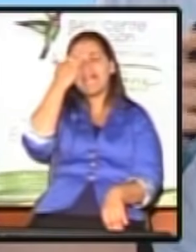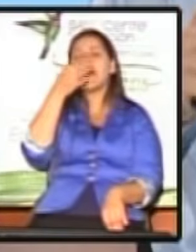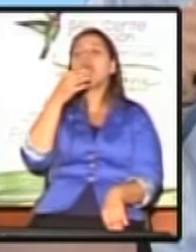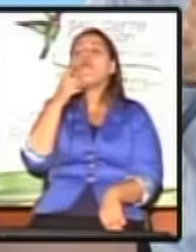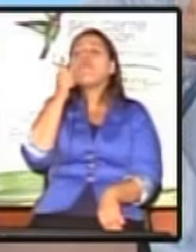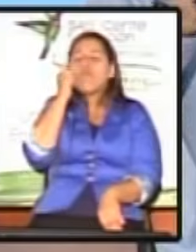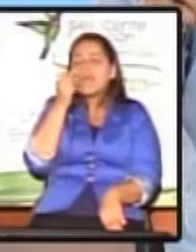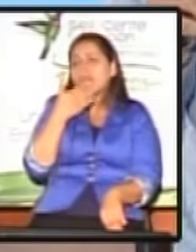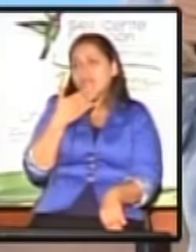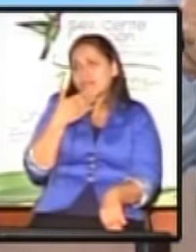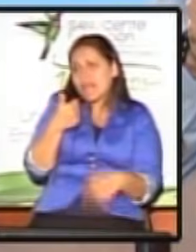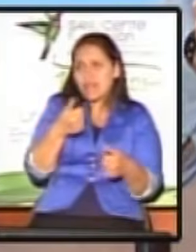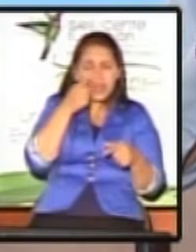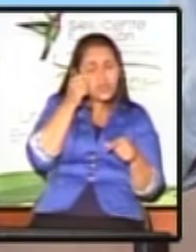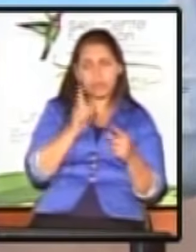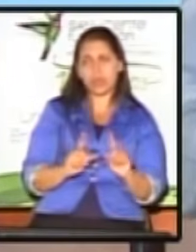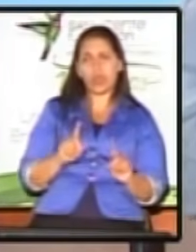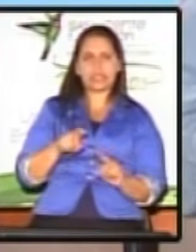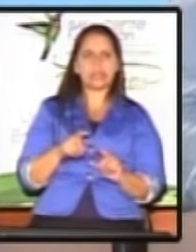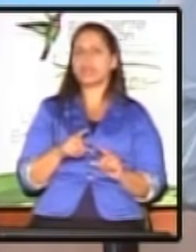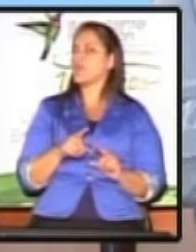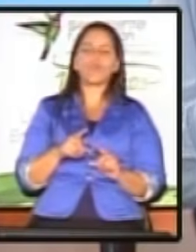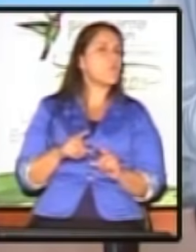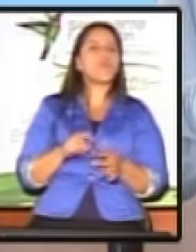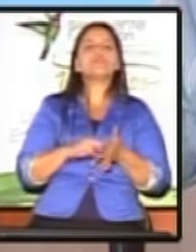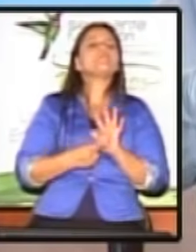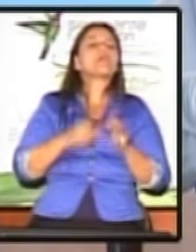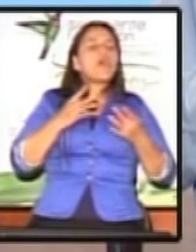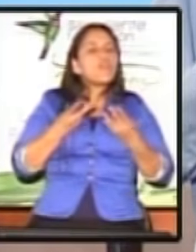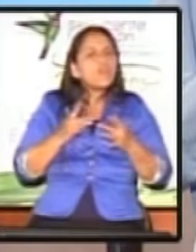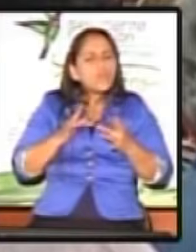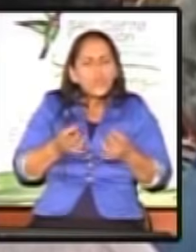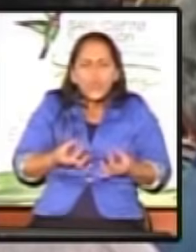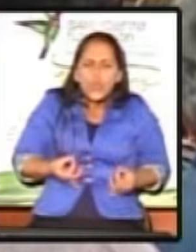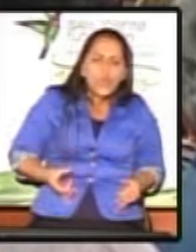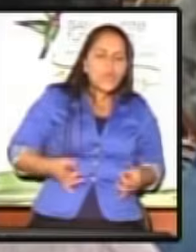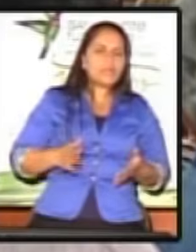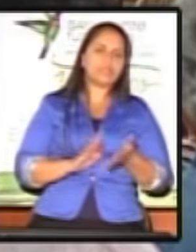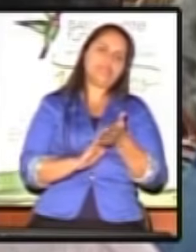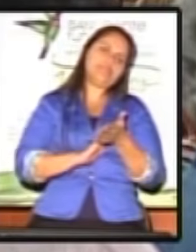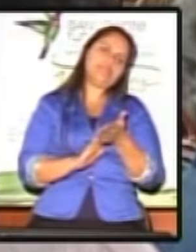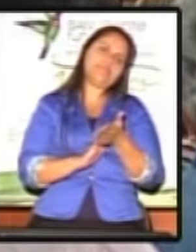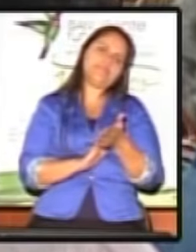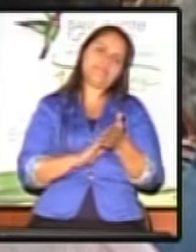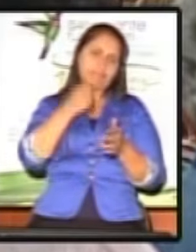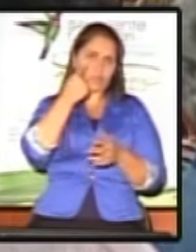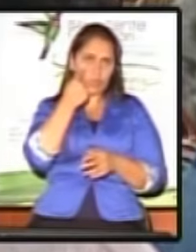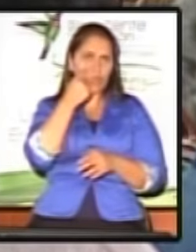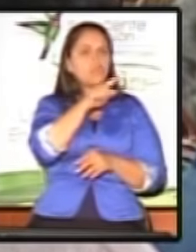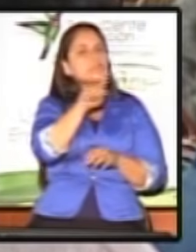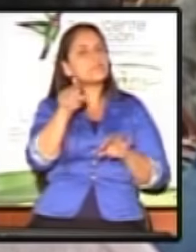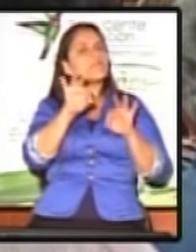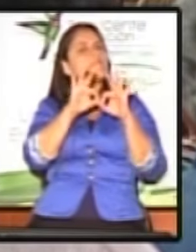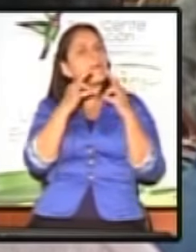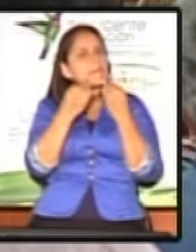dolor. Entonces quiero que quede claro que ese afecto implica que ustedes como familia se acerquen a qué le